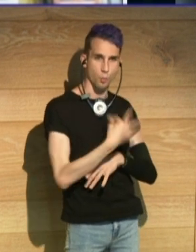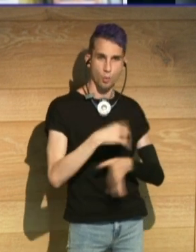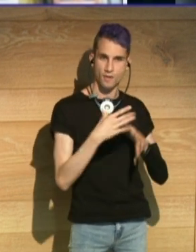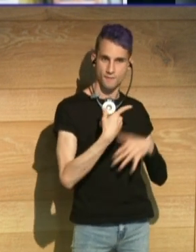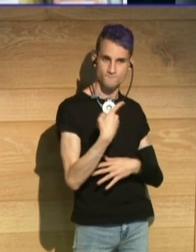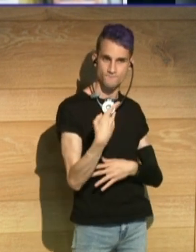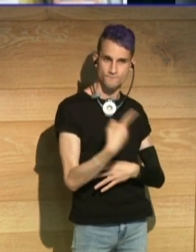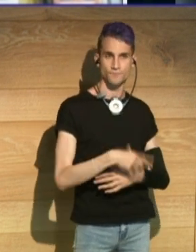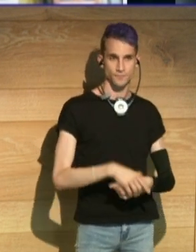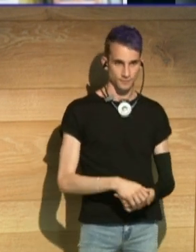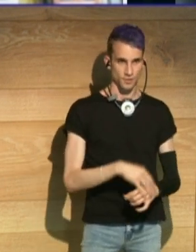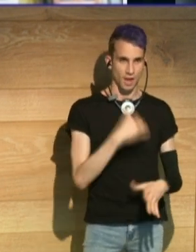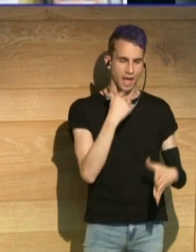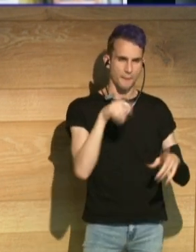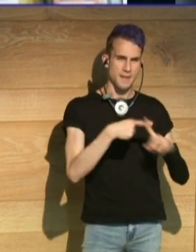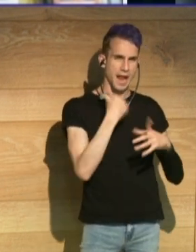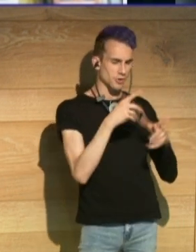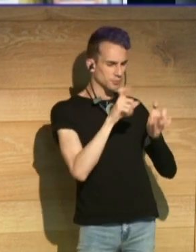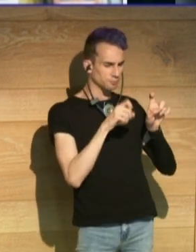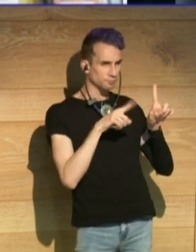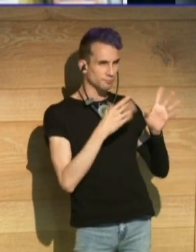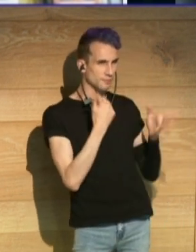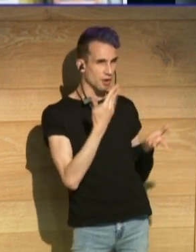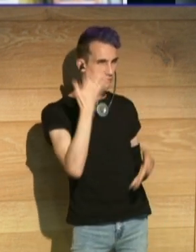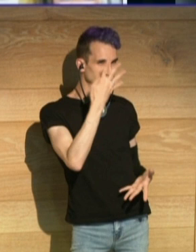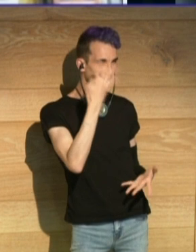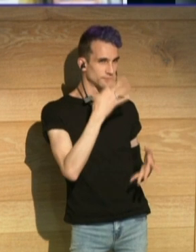parece casi que tiene algo enigmático en esta M.